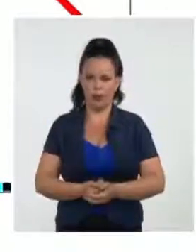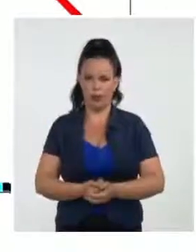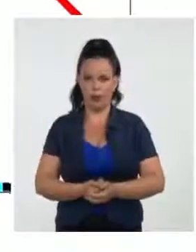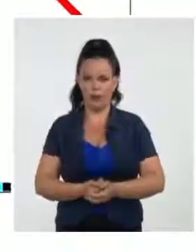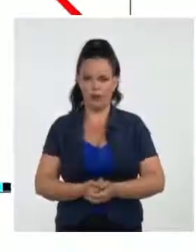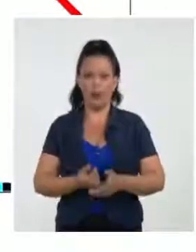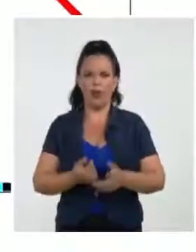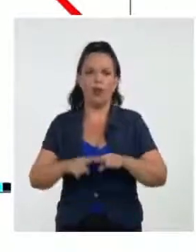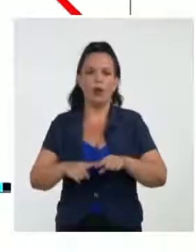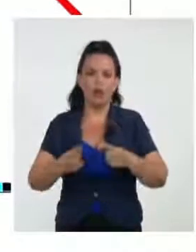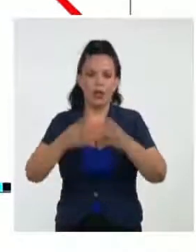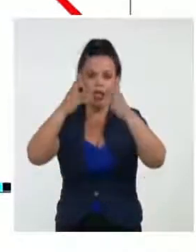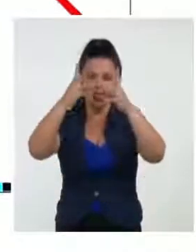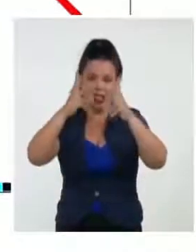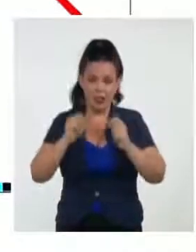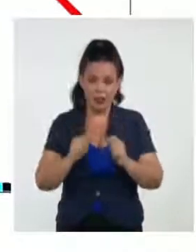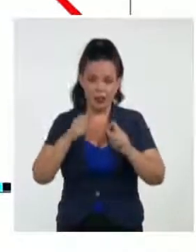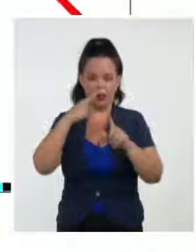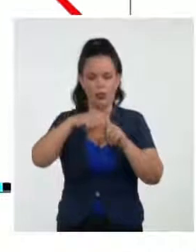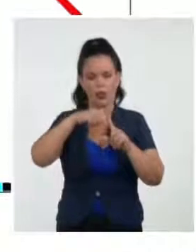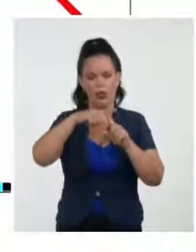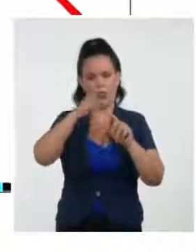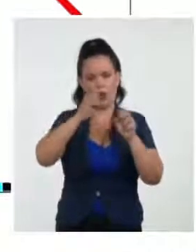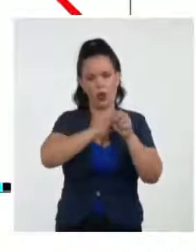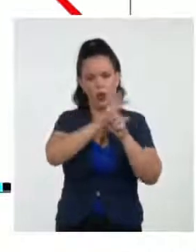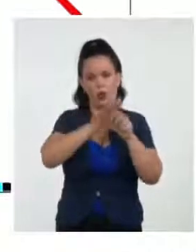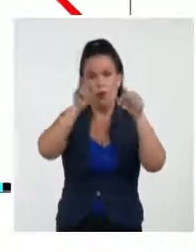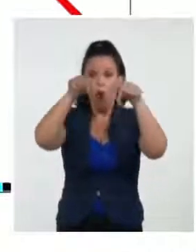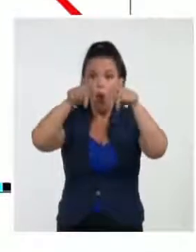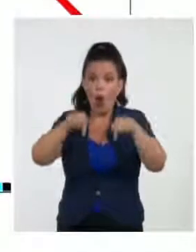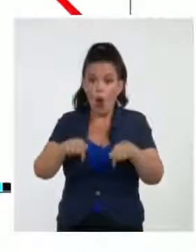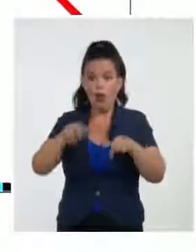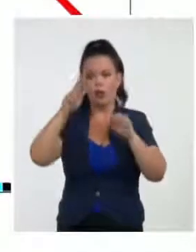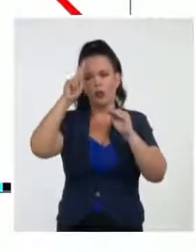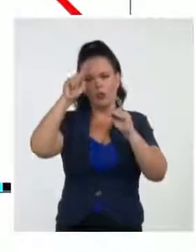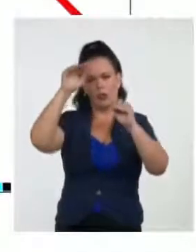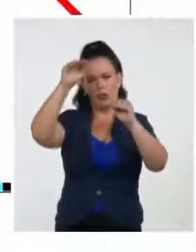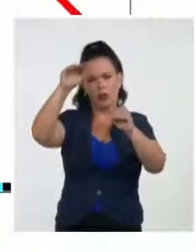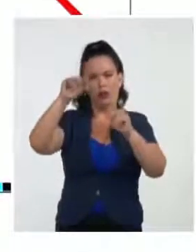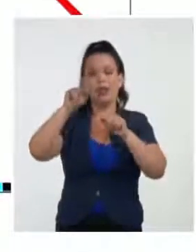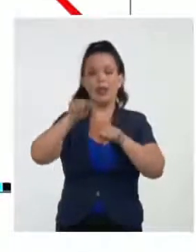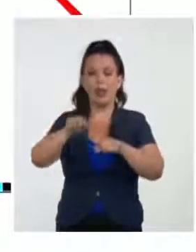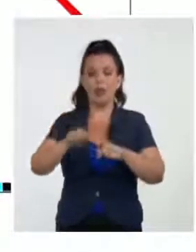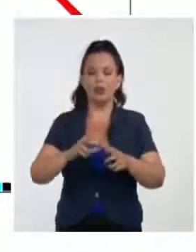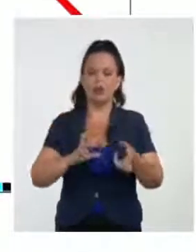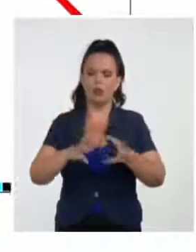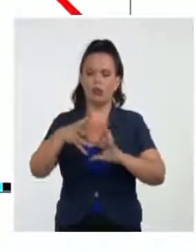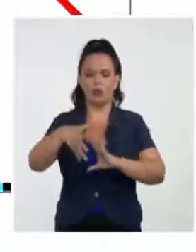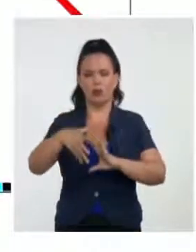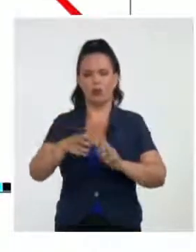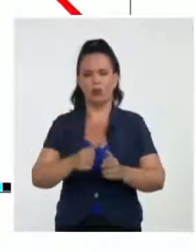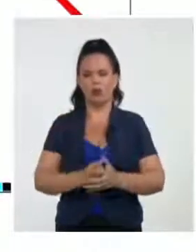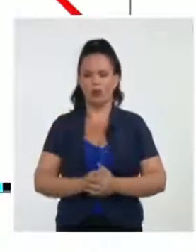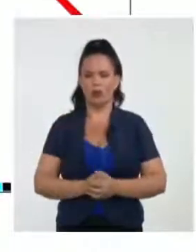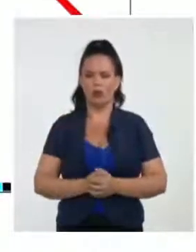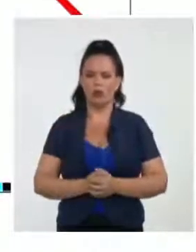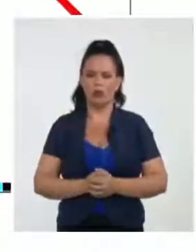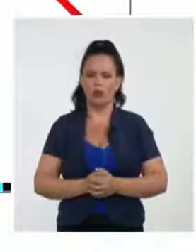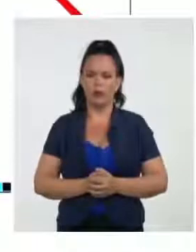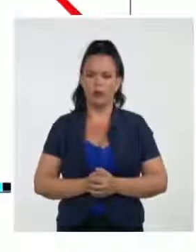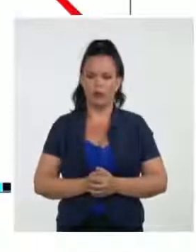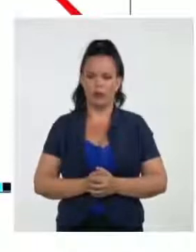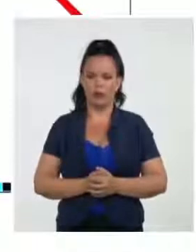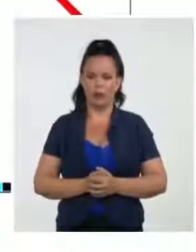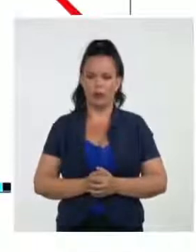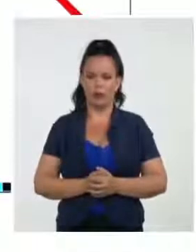casos activos. Está relacionado con la hospitalización porque este es un parámetro que tensa mucho el sistema de salud de nuestro país. Y bueno, ahí